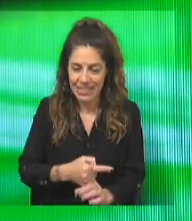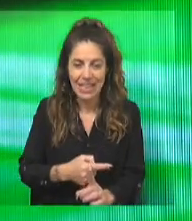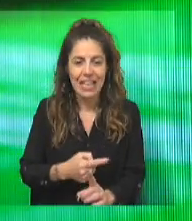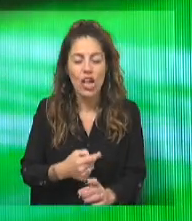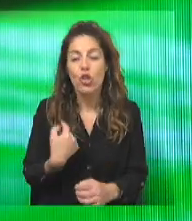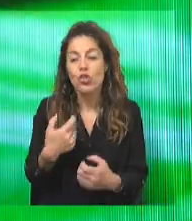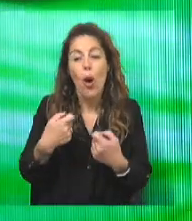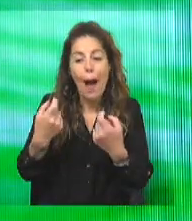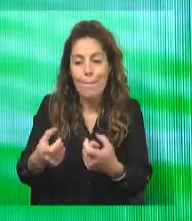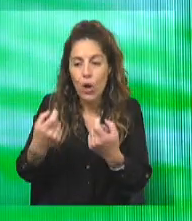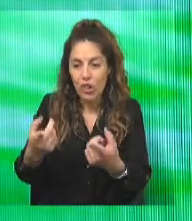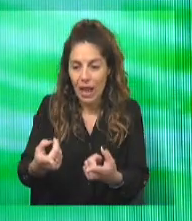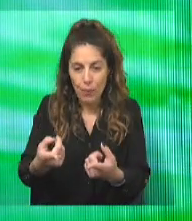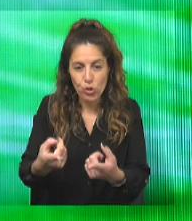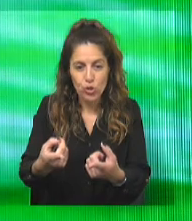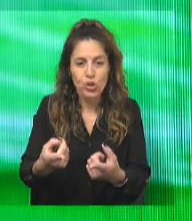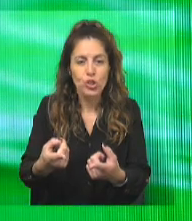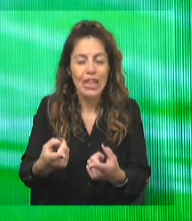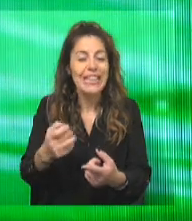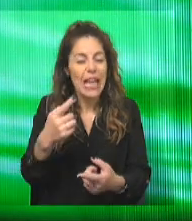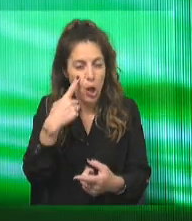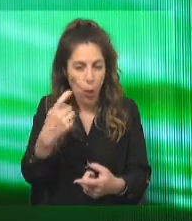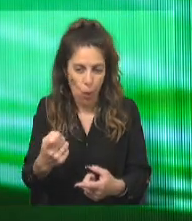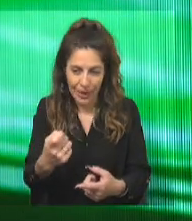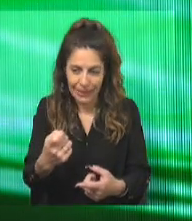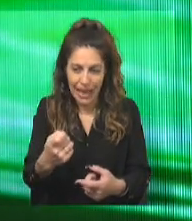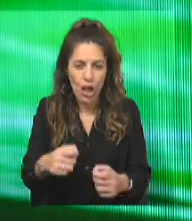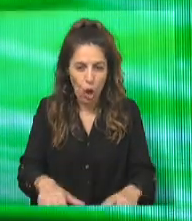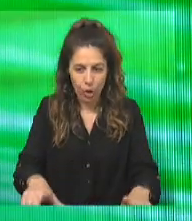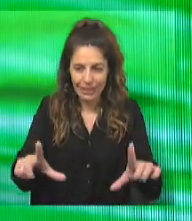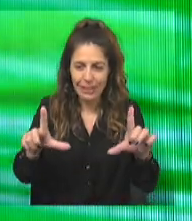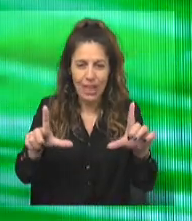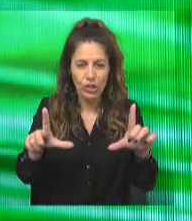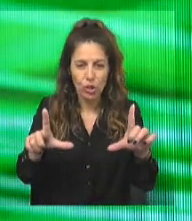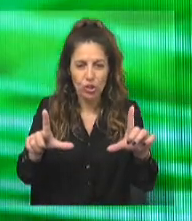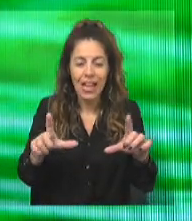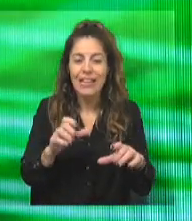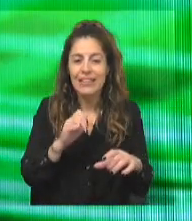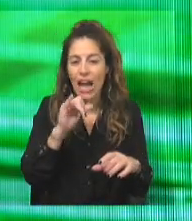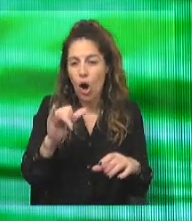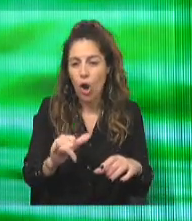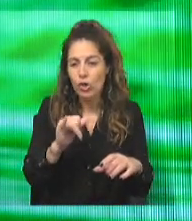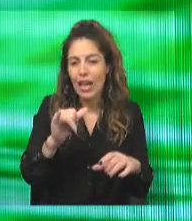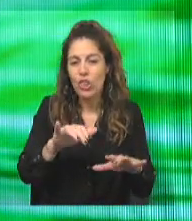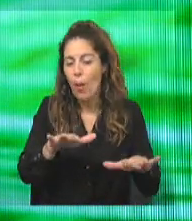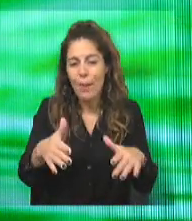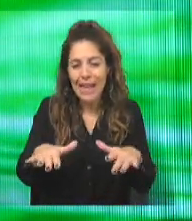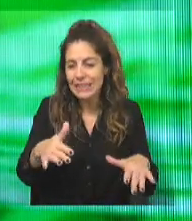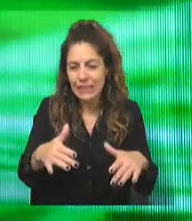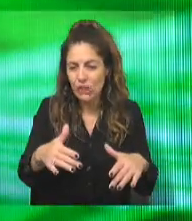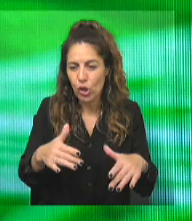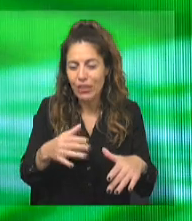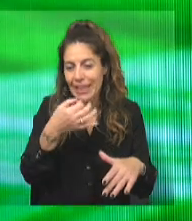apostando a que bueno teniendo en cuenta que los candidatos están diciendo más o menos algo parecido